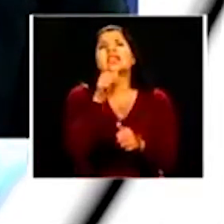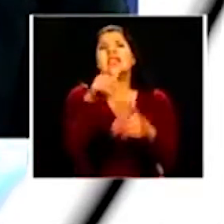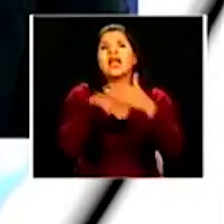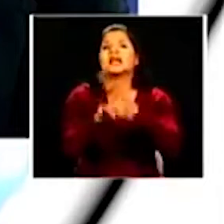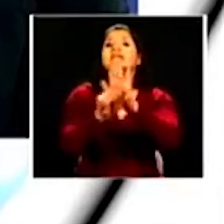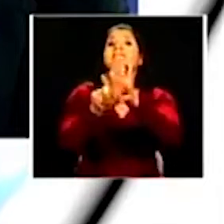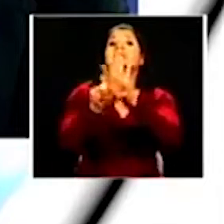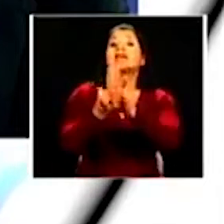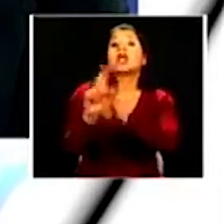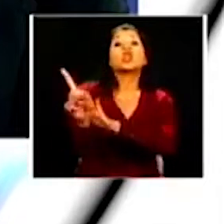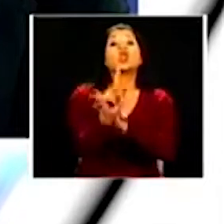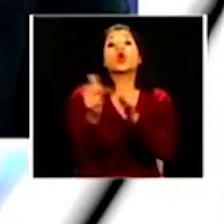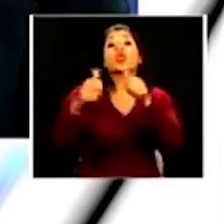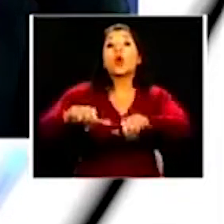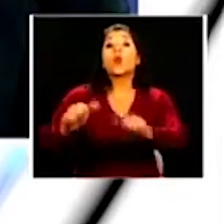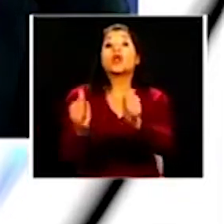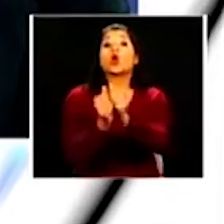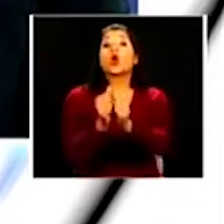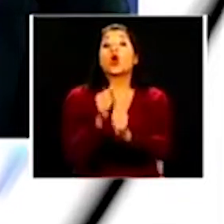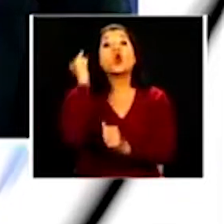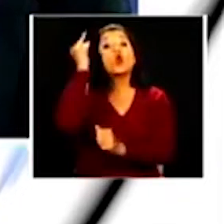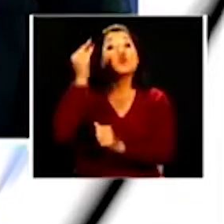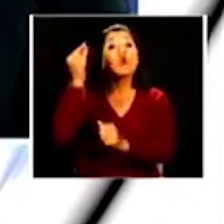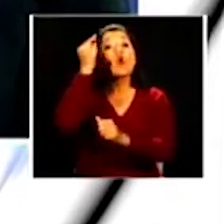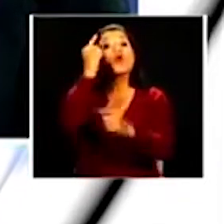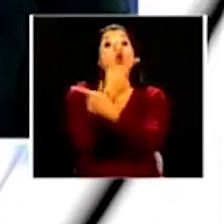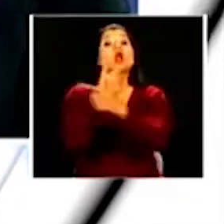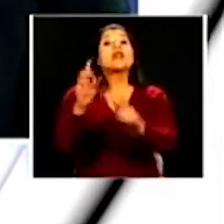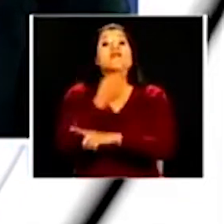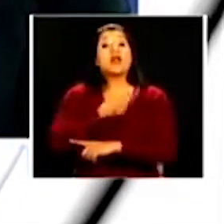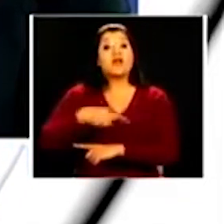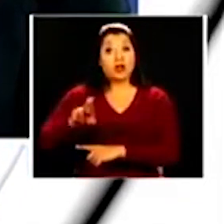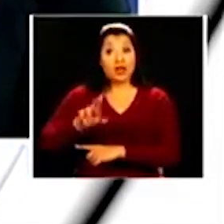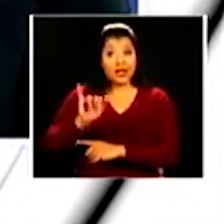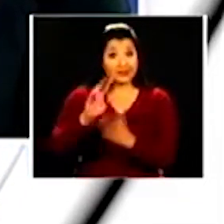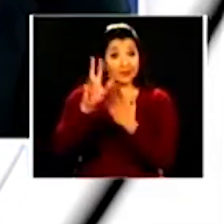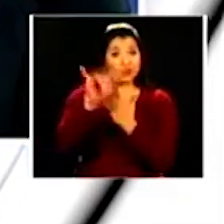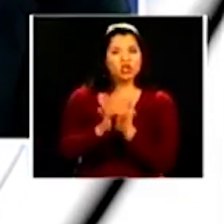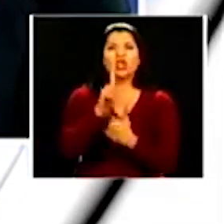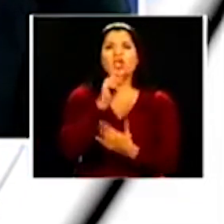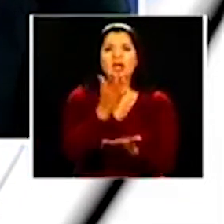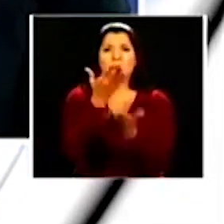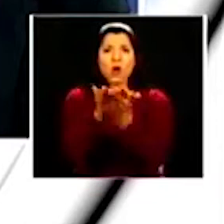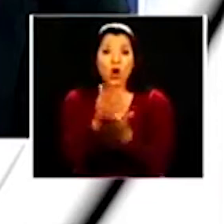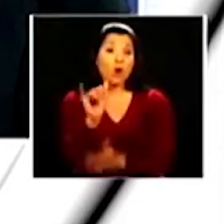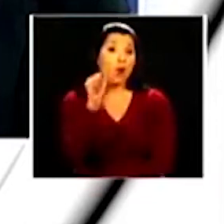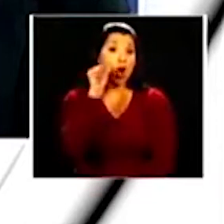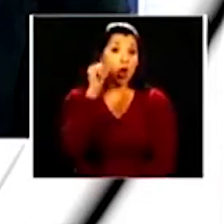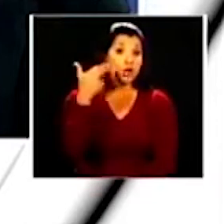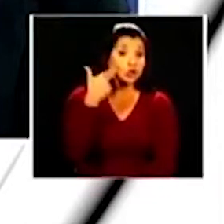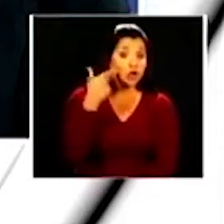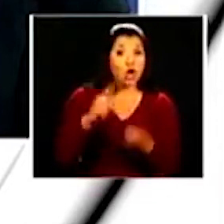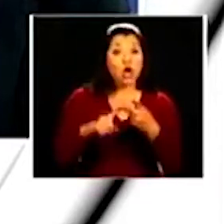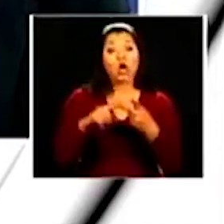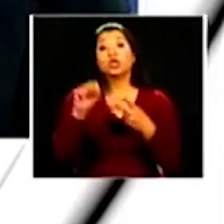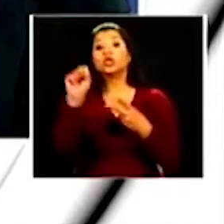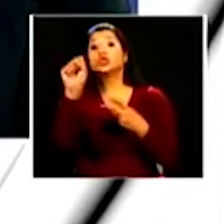se opuso al Estado laico, proyecto, uno de los cuales habían presentado gente como Anelena Chacón, como